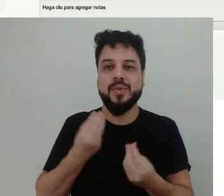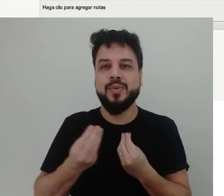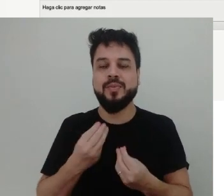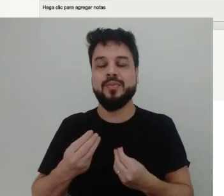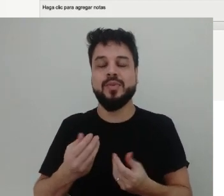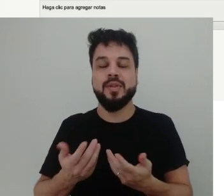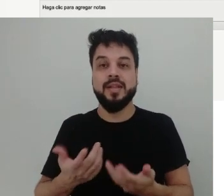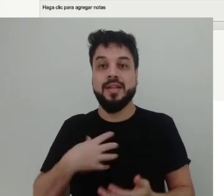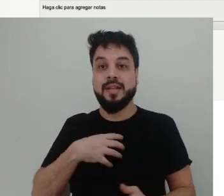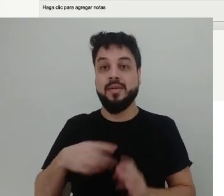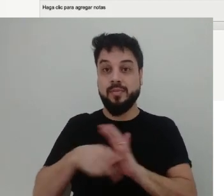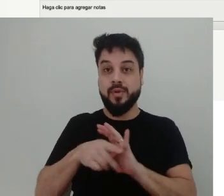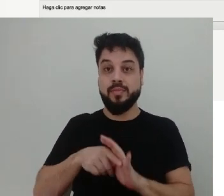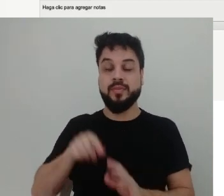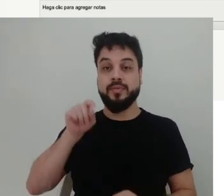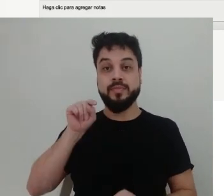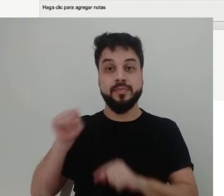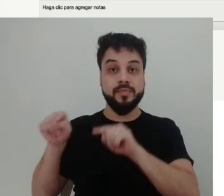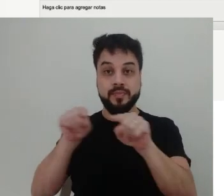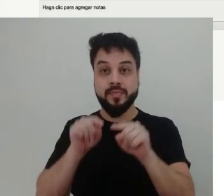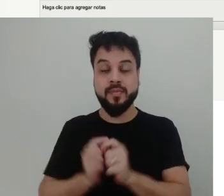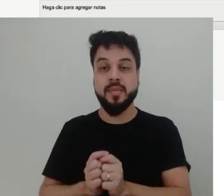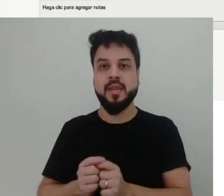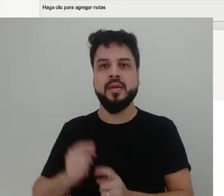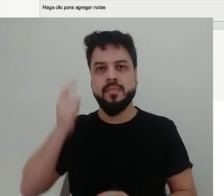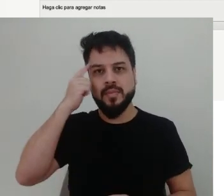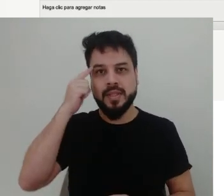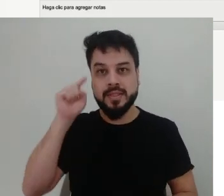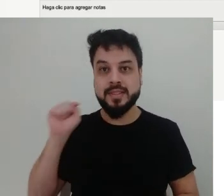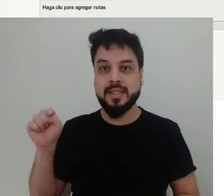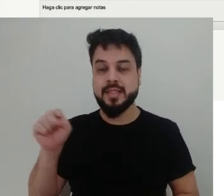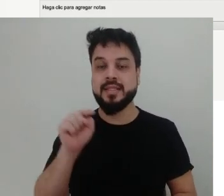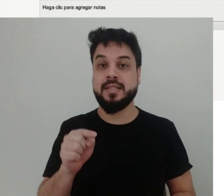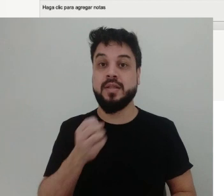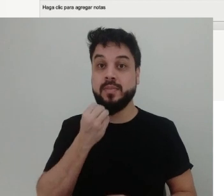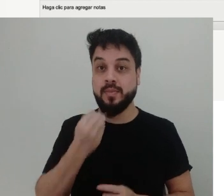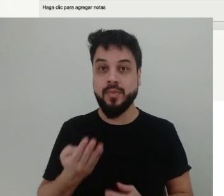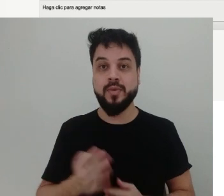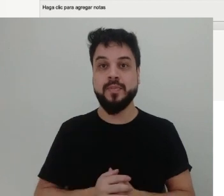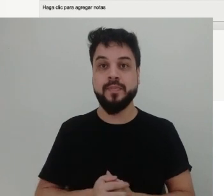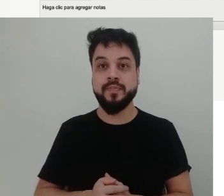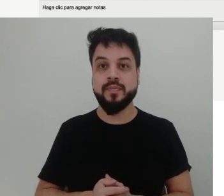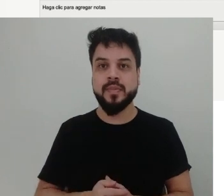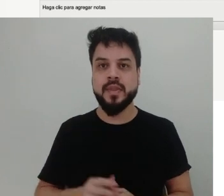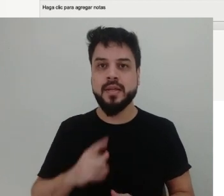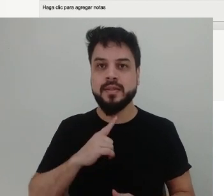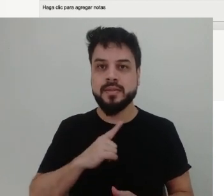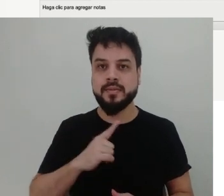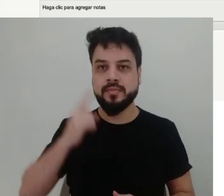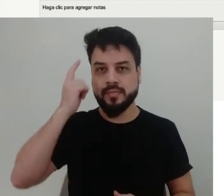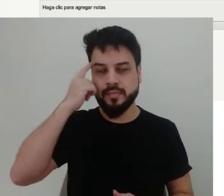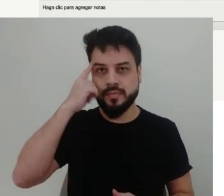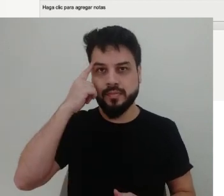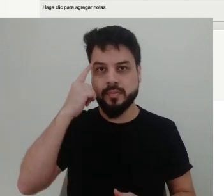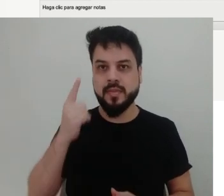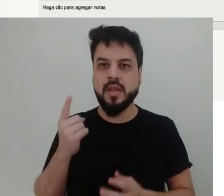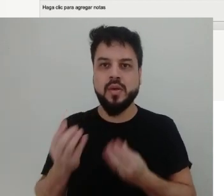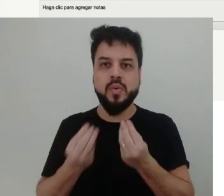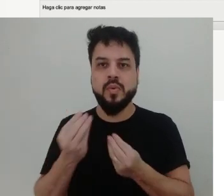ellos ven. Por eso también incluye una mirada fenomenológica, en el sentido de que el conocimiento del mundo en este